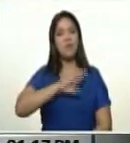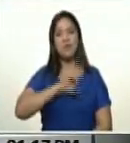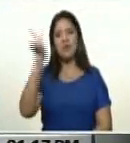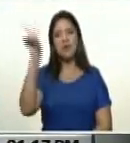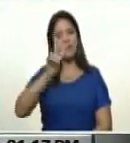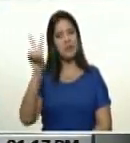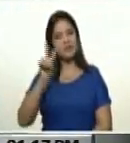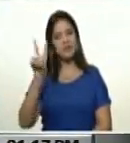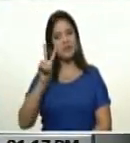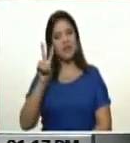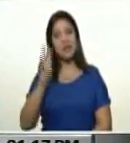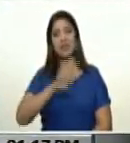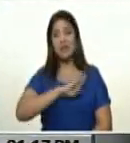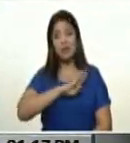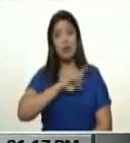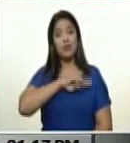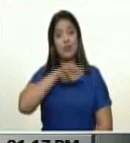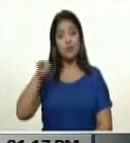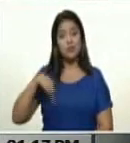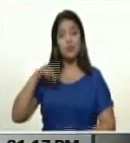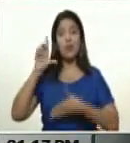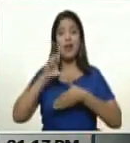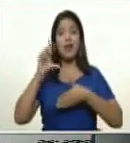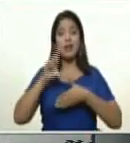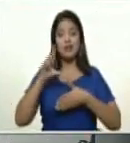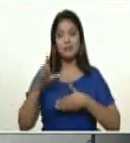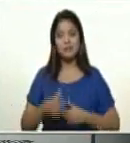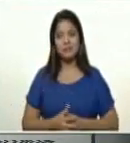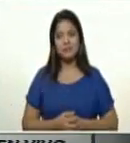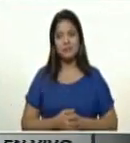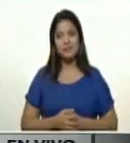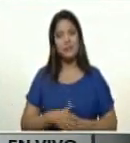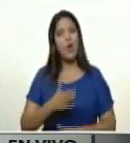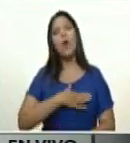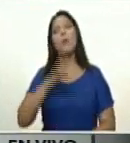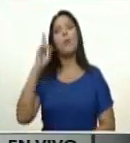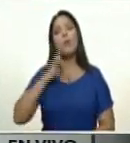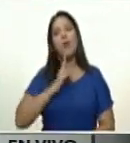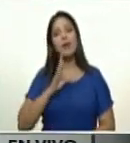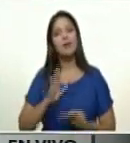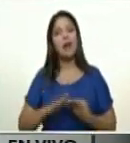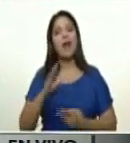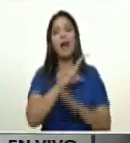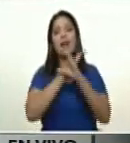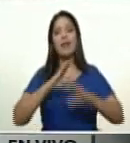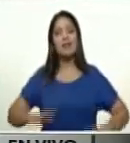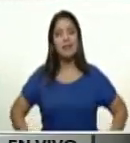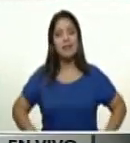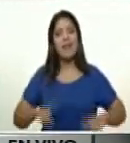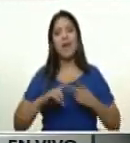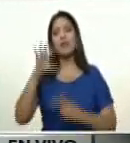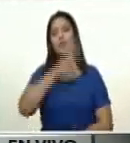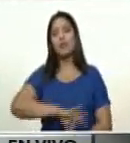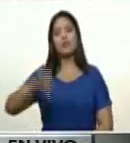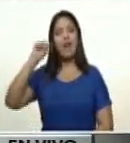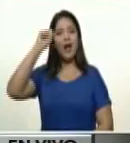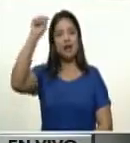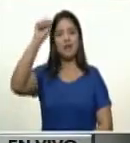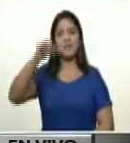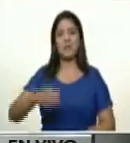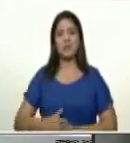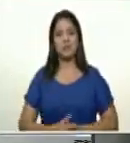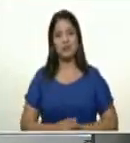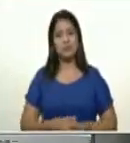venezolano, nuestro latinoamericano, nuestro bolivariano, nuestro cristiano, nuestro socialismo. Aquí